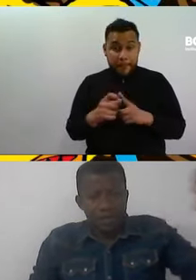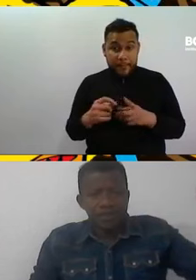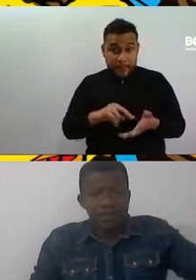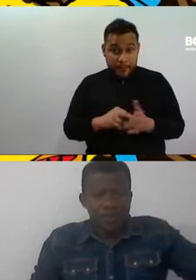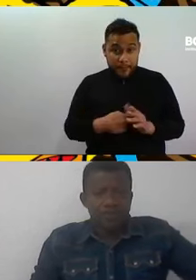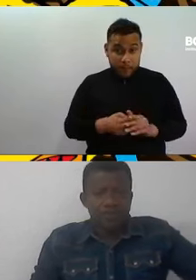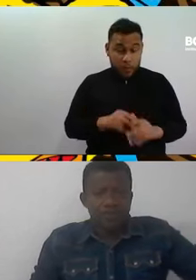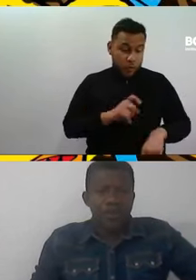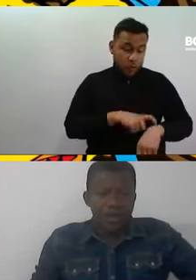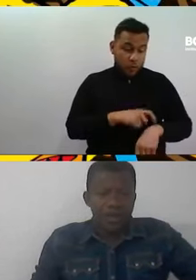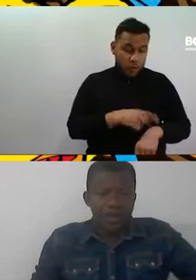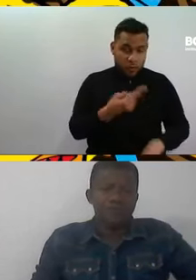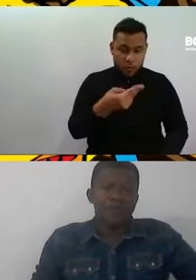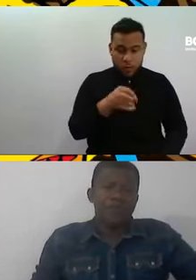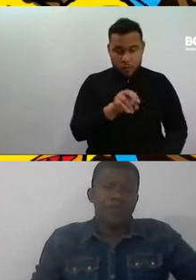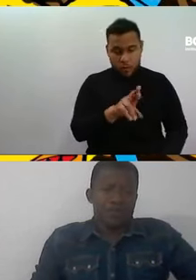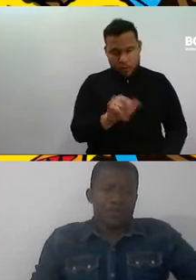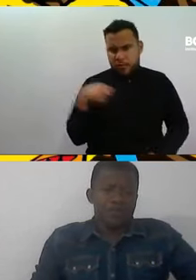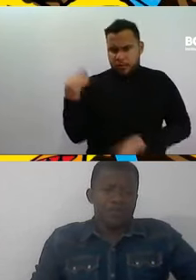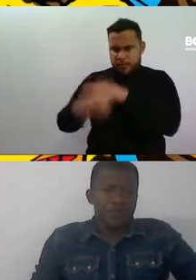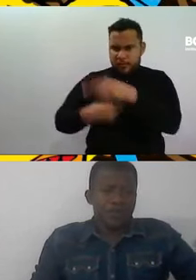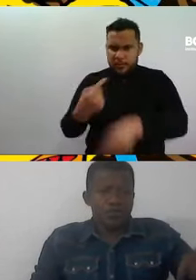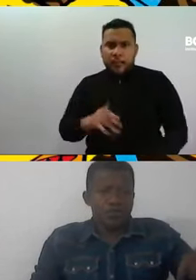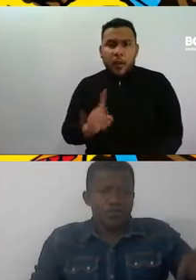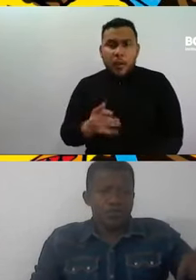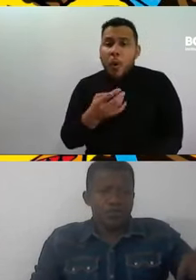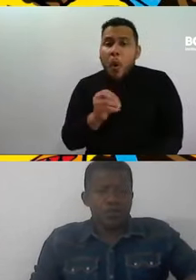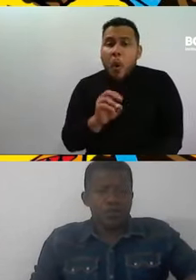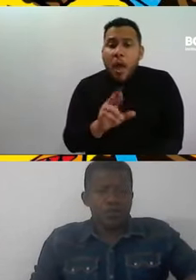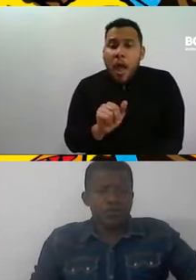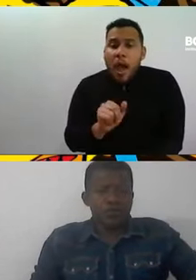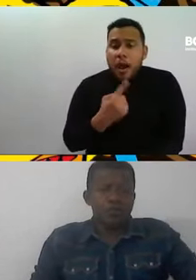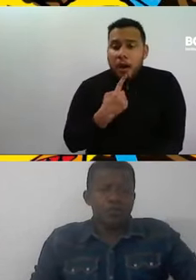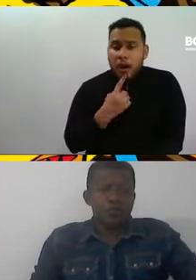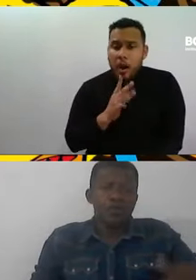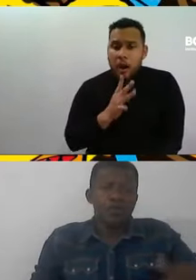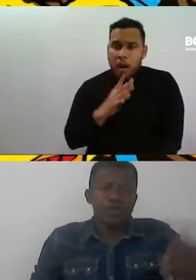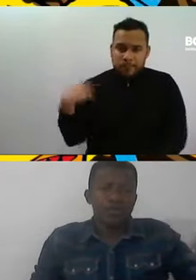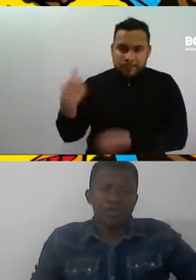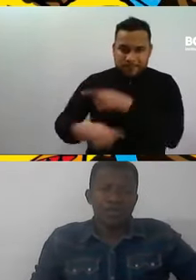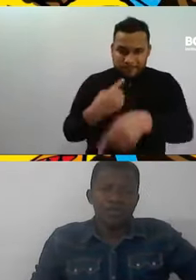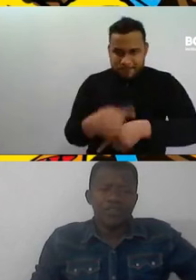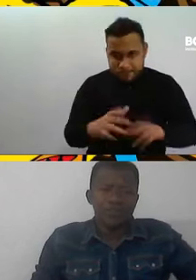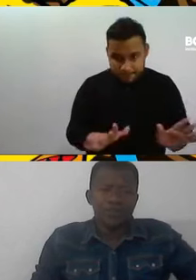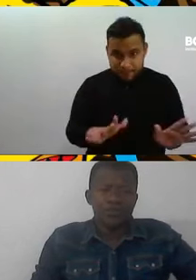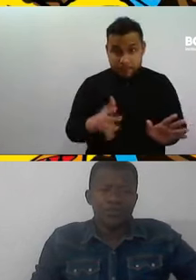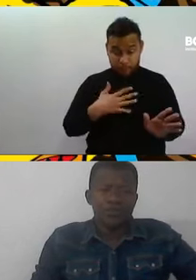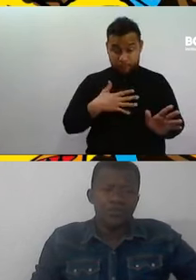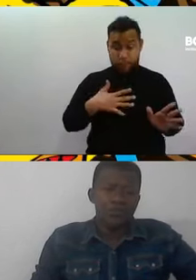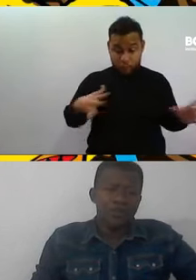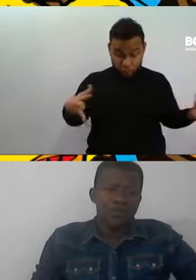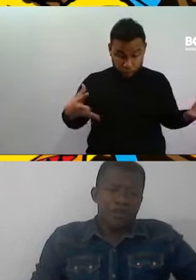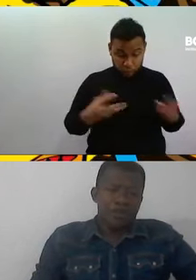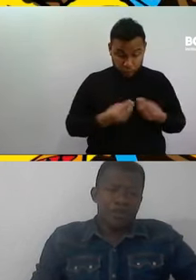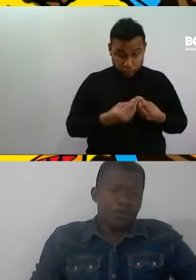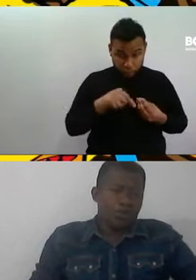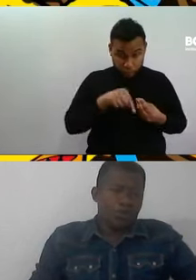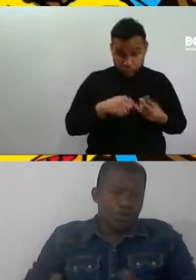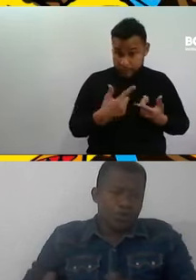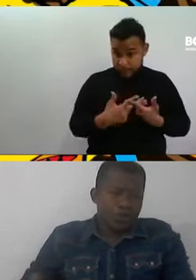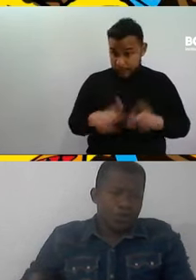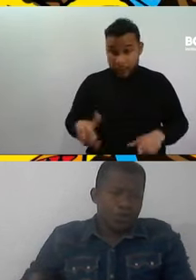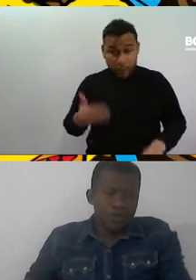viene de nuestra gran tradición oral. Es decir, nosotros somos un pueblo libre desde